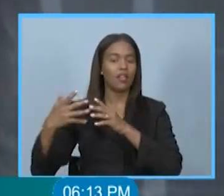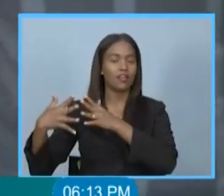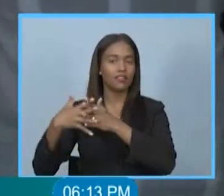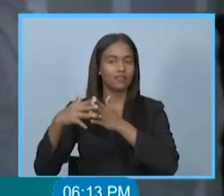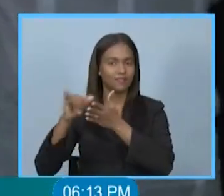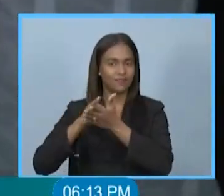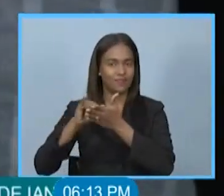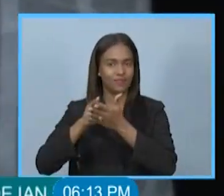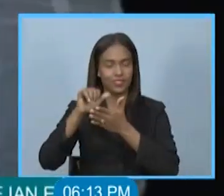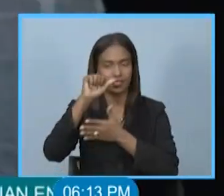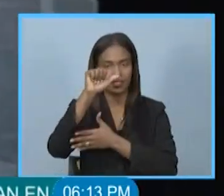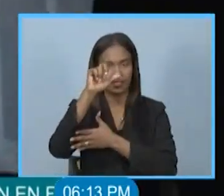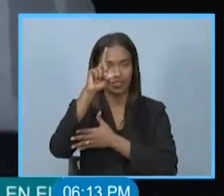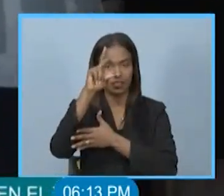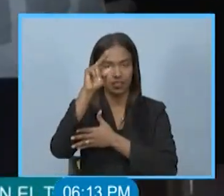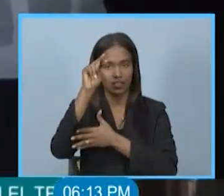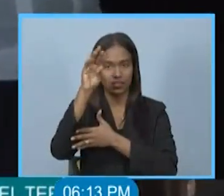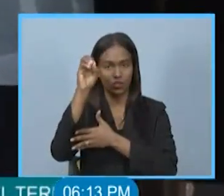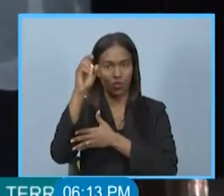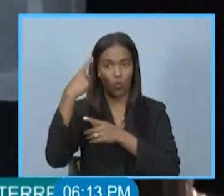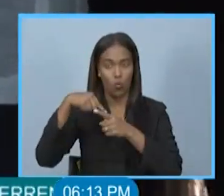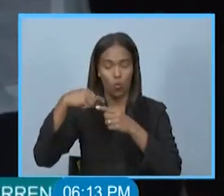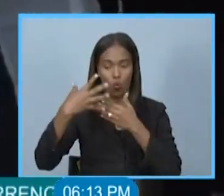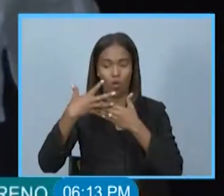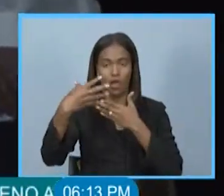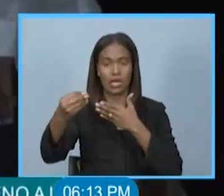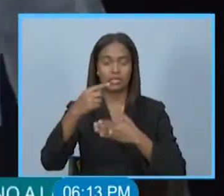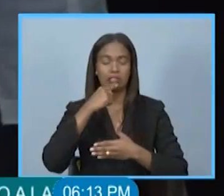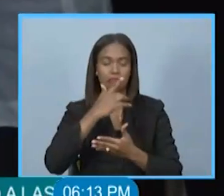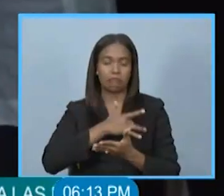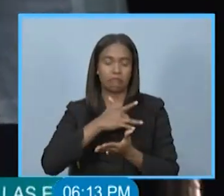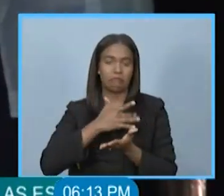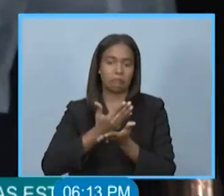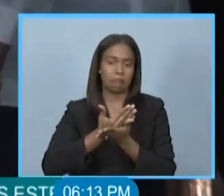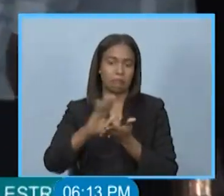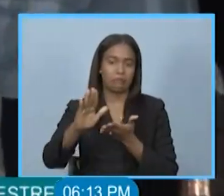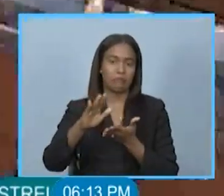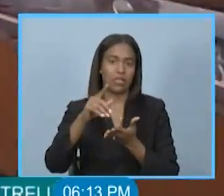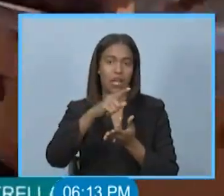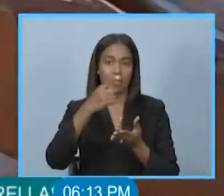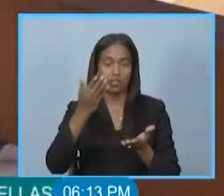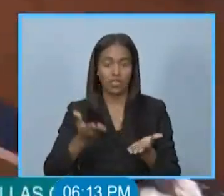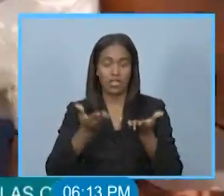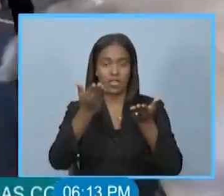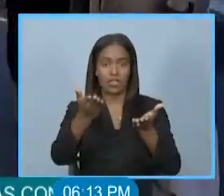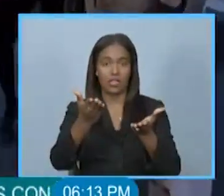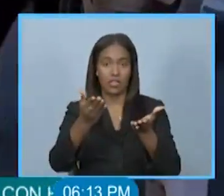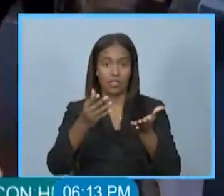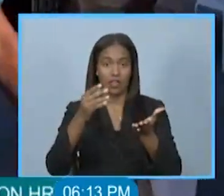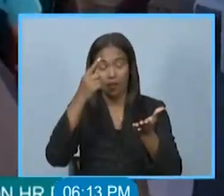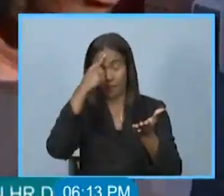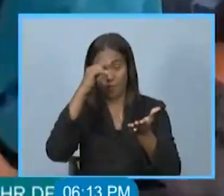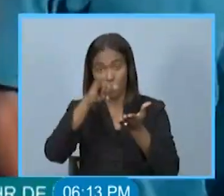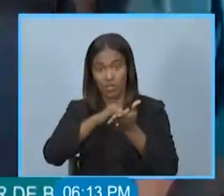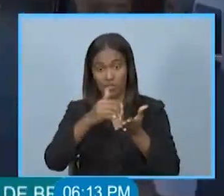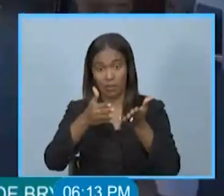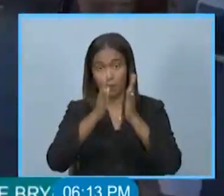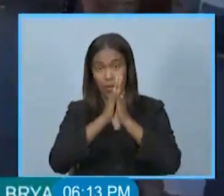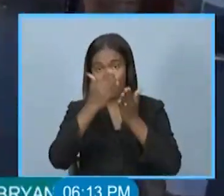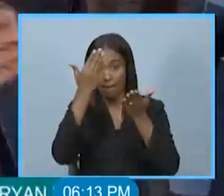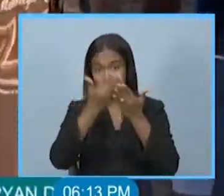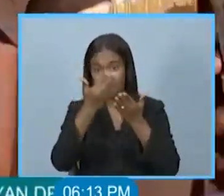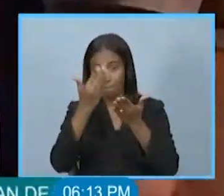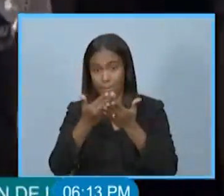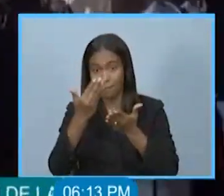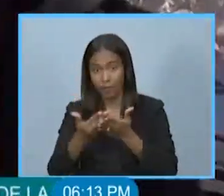addirán los paijat a su salida expresó su rechazos rotundo a la medida y dijo que pese a que solicitó evidencias